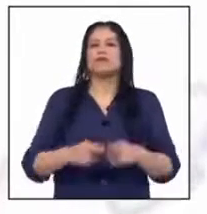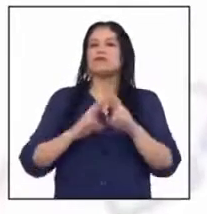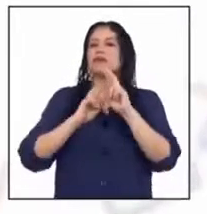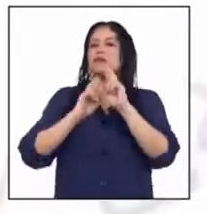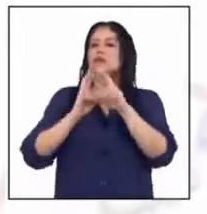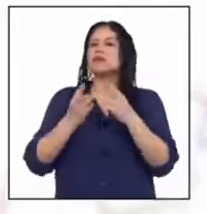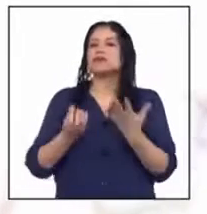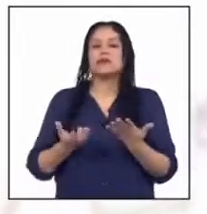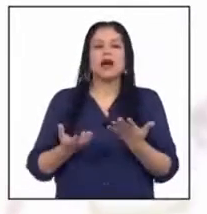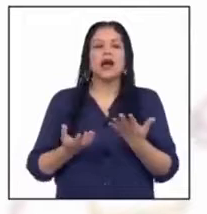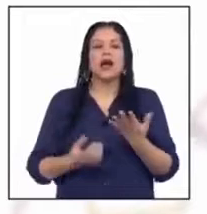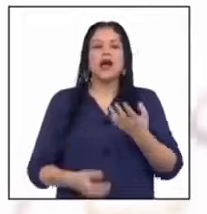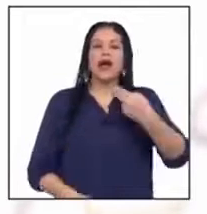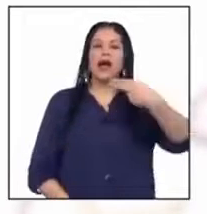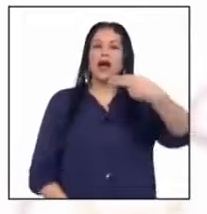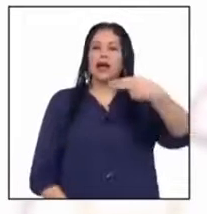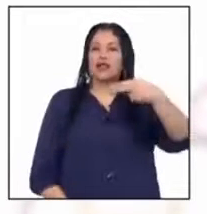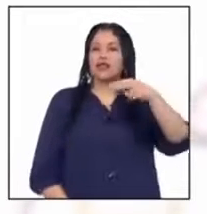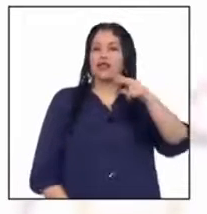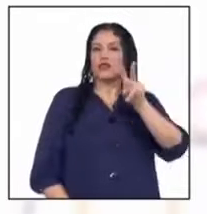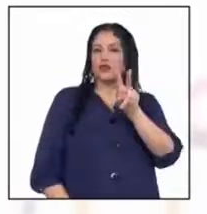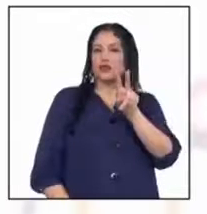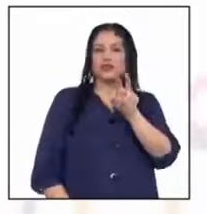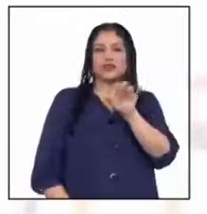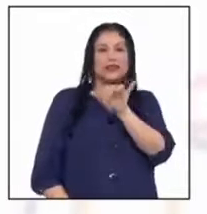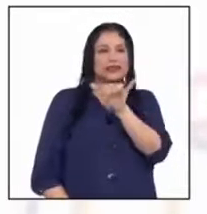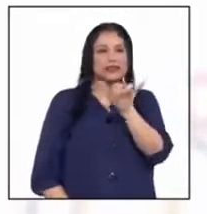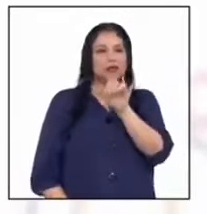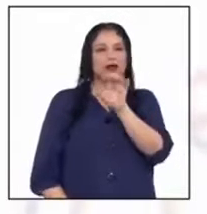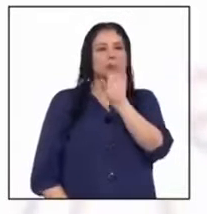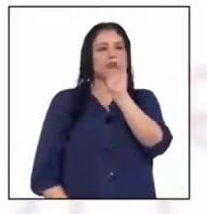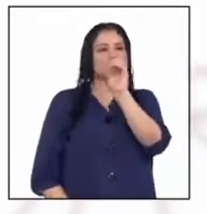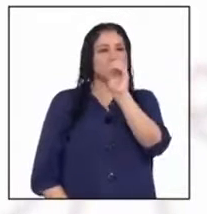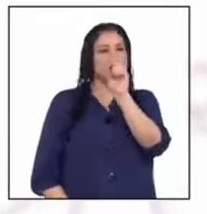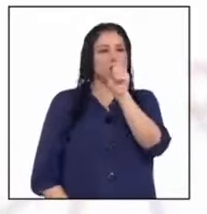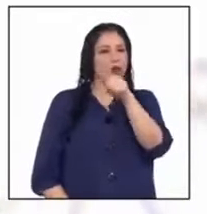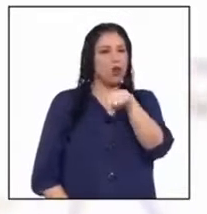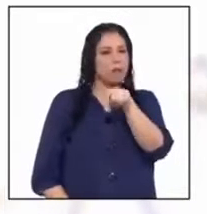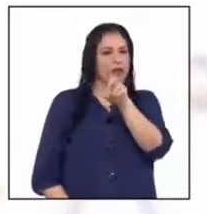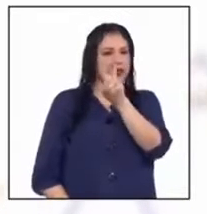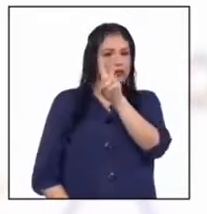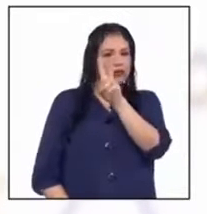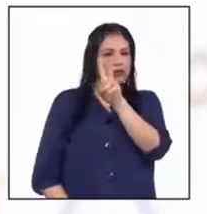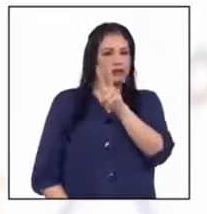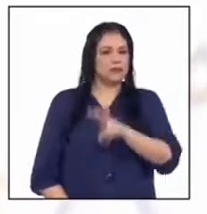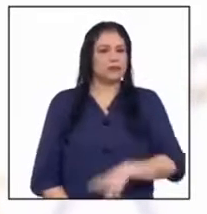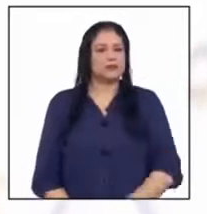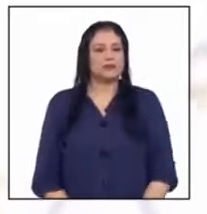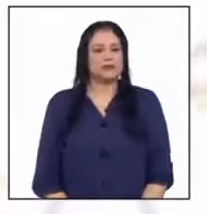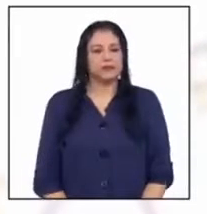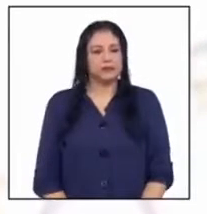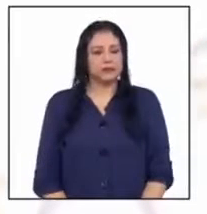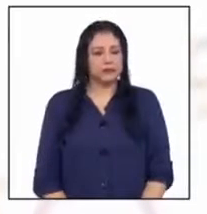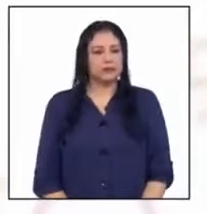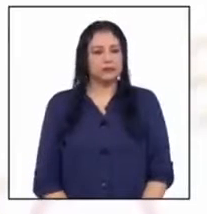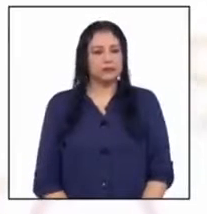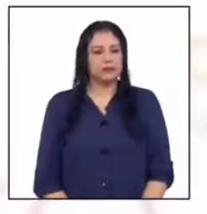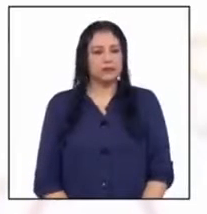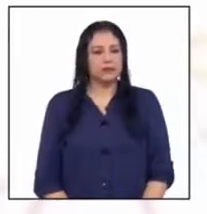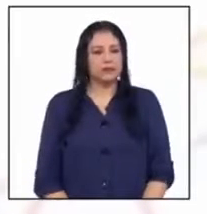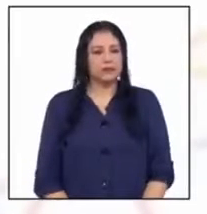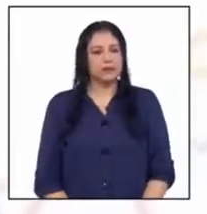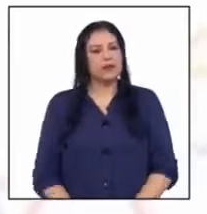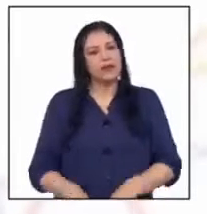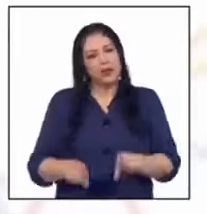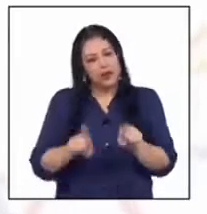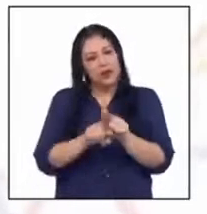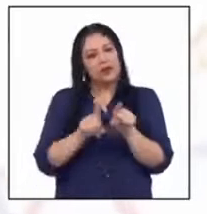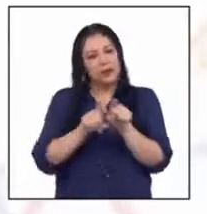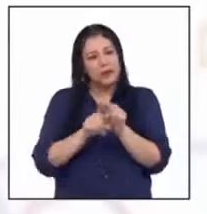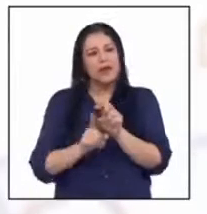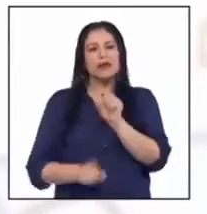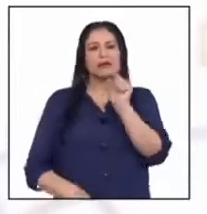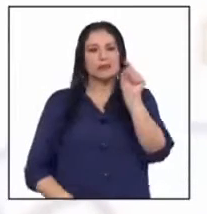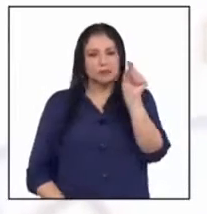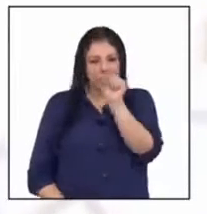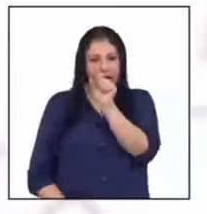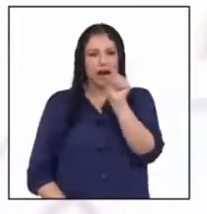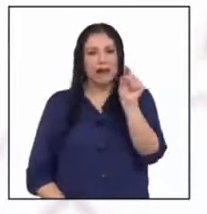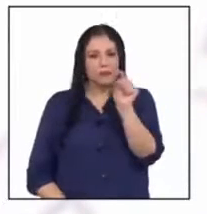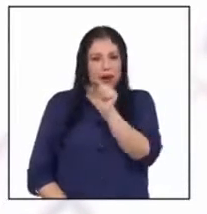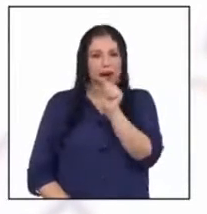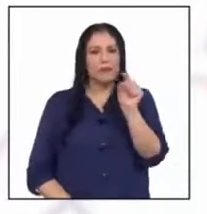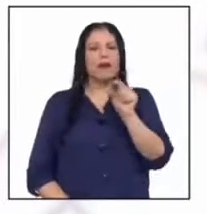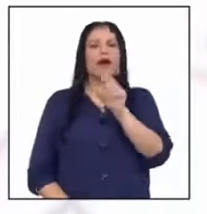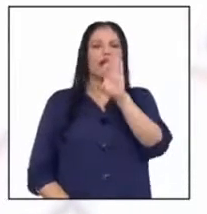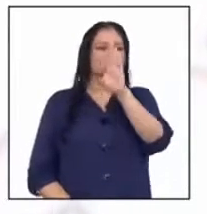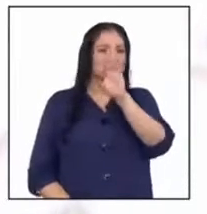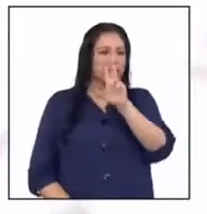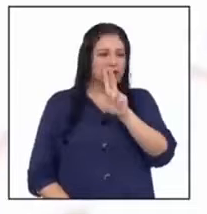resultado H sub 2, que es igual a 0,2. De igual manera debemos completar los demás valores para las demás